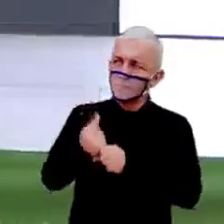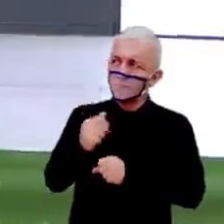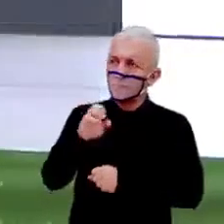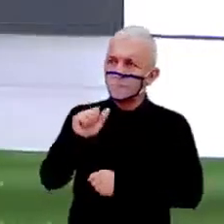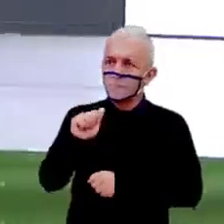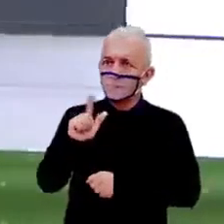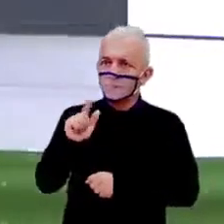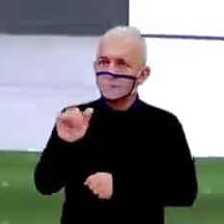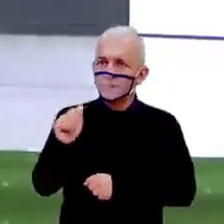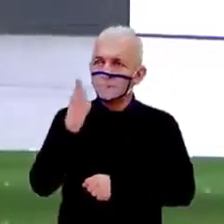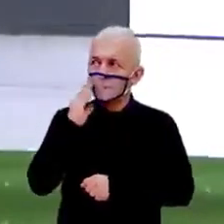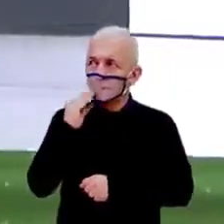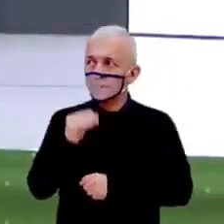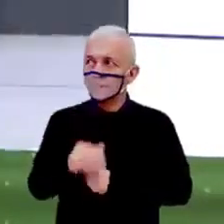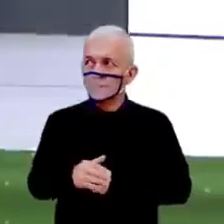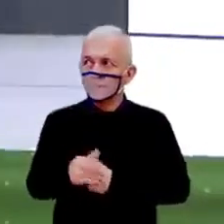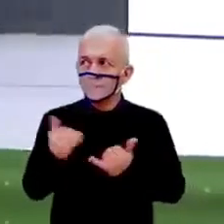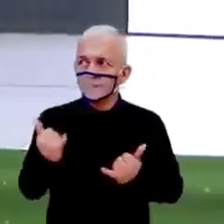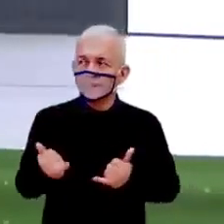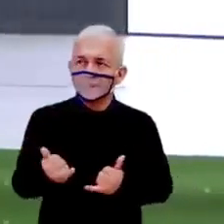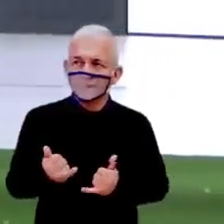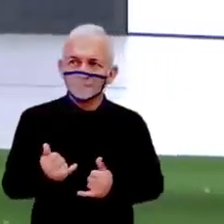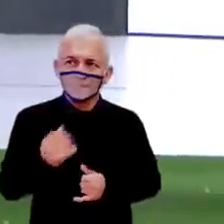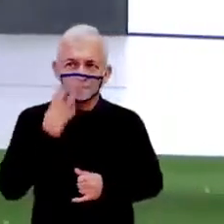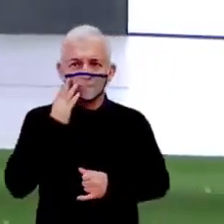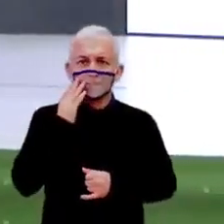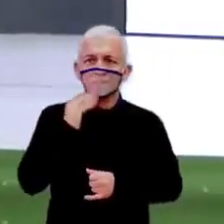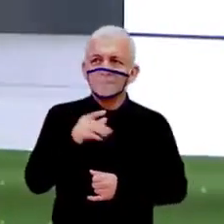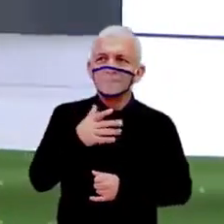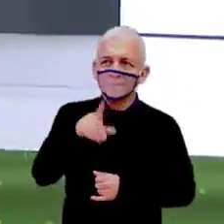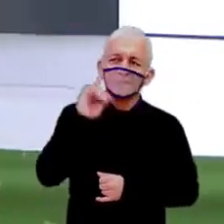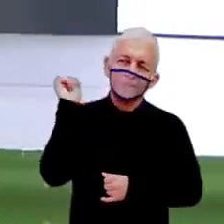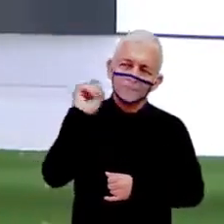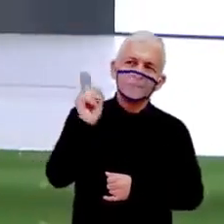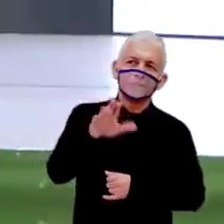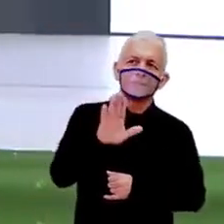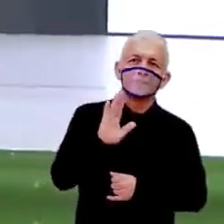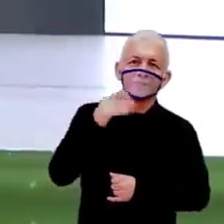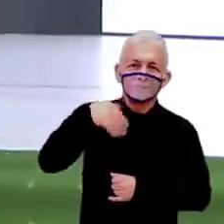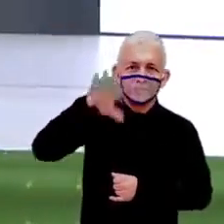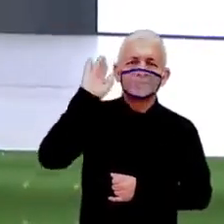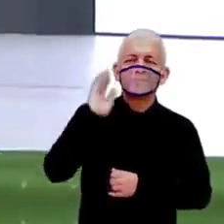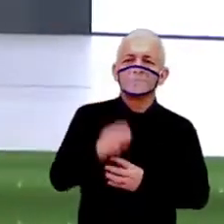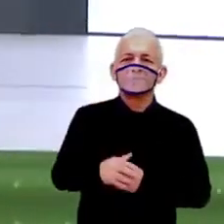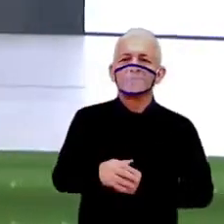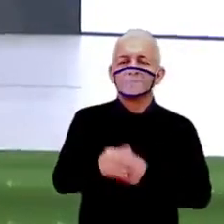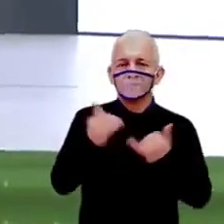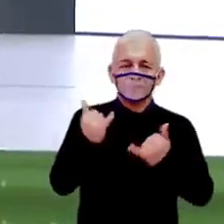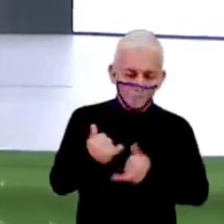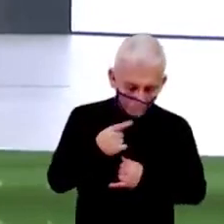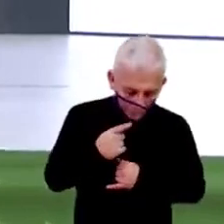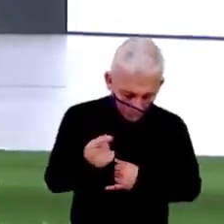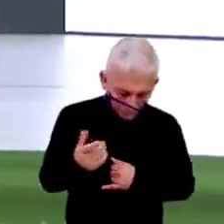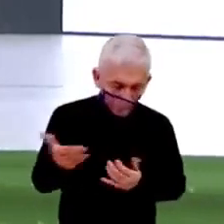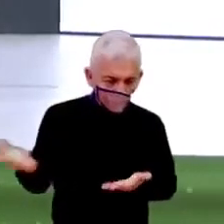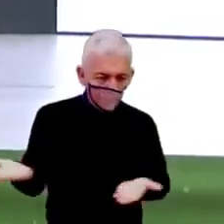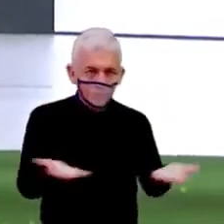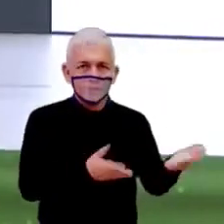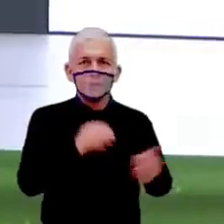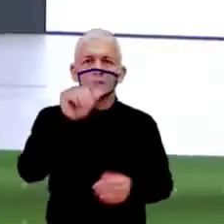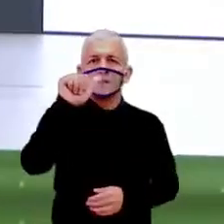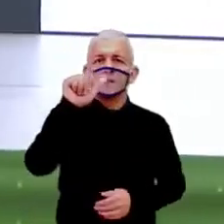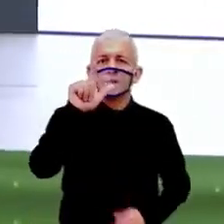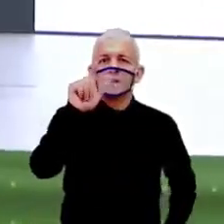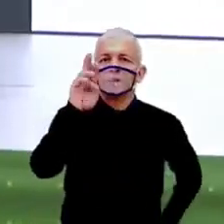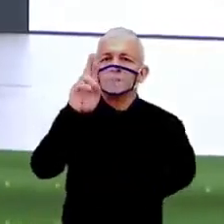también. Hoy es menos pelado que yo, él como que los años le pasaron más. Pero le doy la bienvenida a Alberto